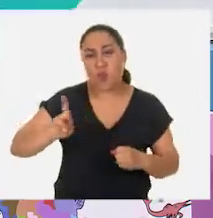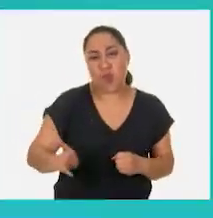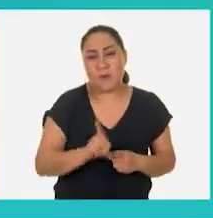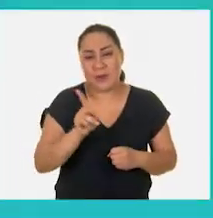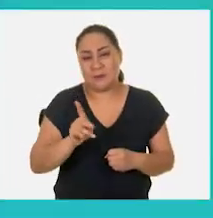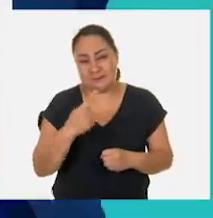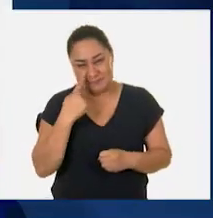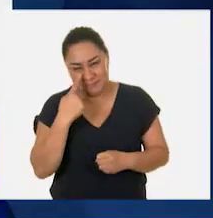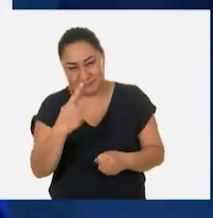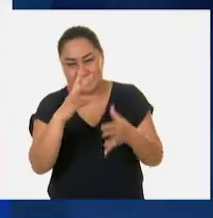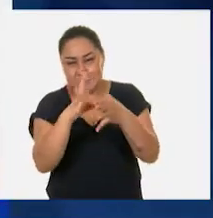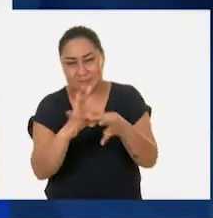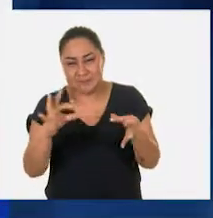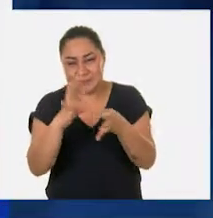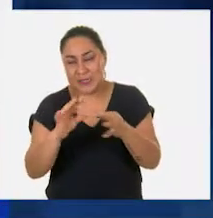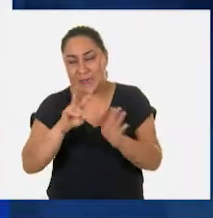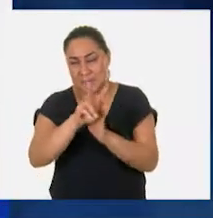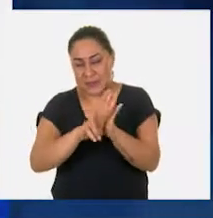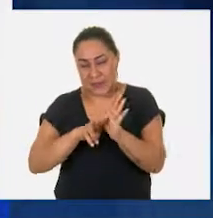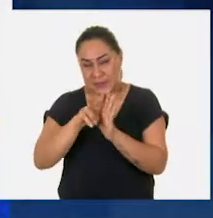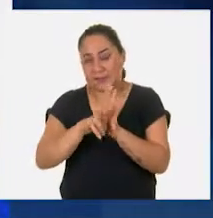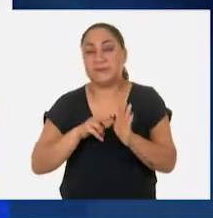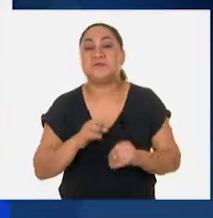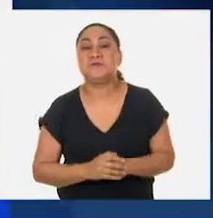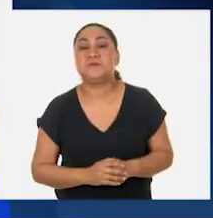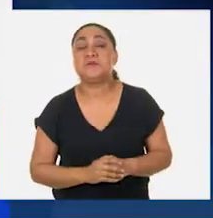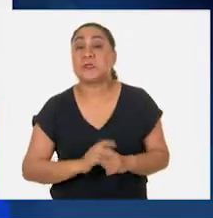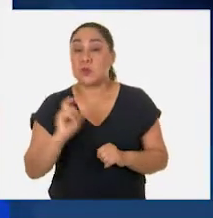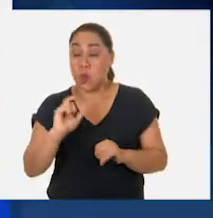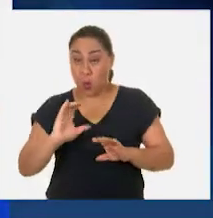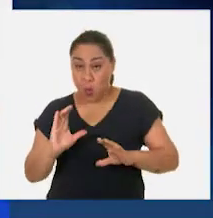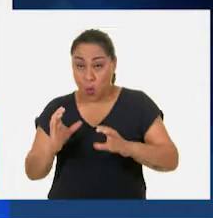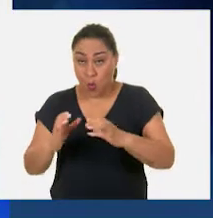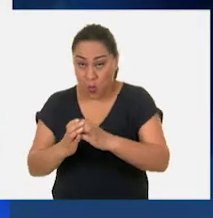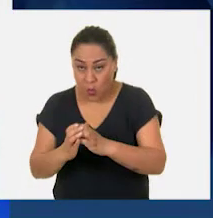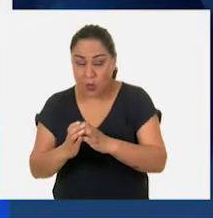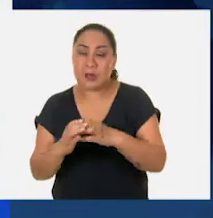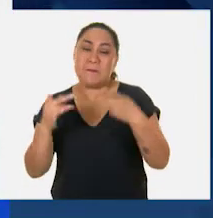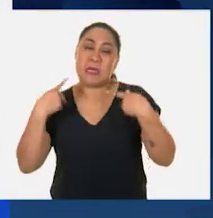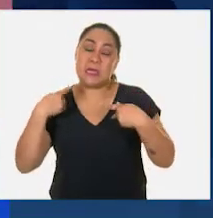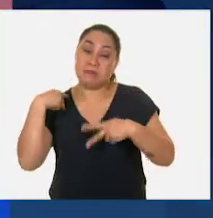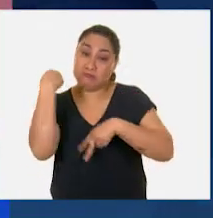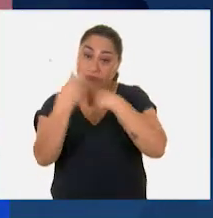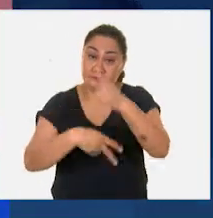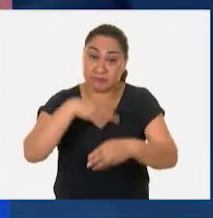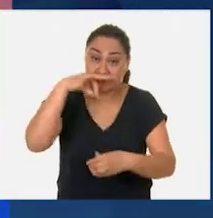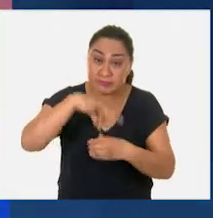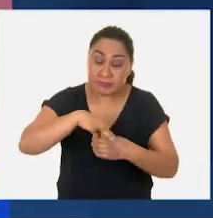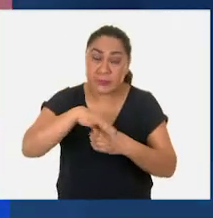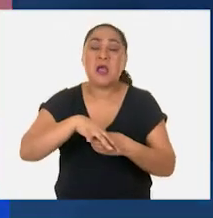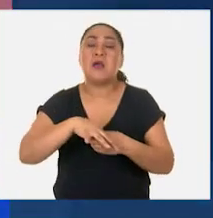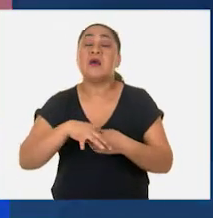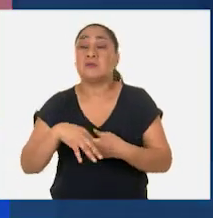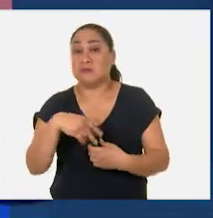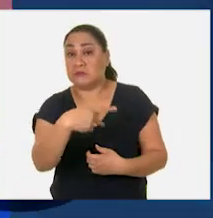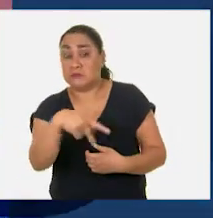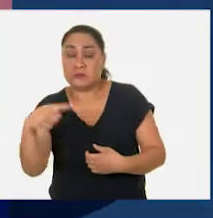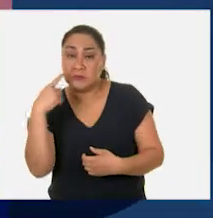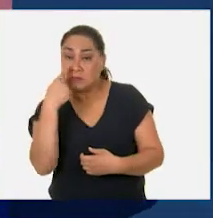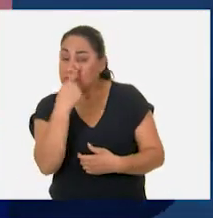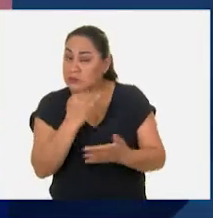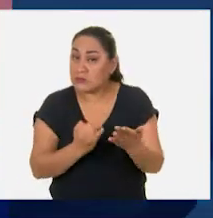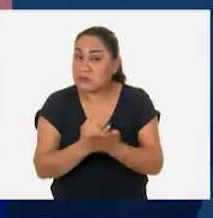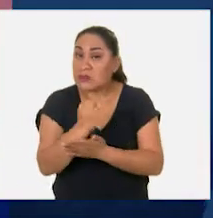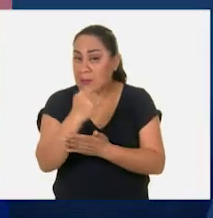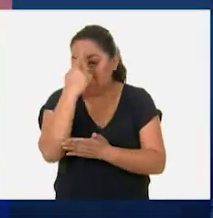video. Cada vez que los miembros de una comunidad salen a votar, están participando en la toma de decisiones del